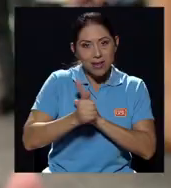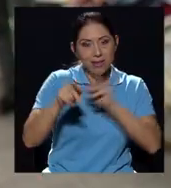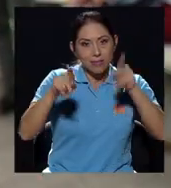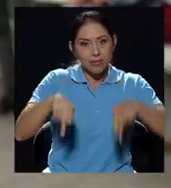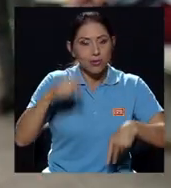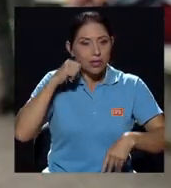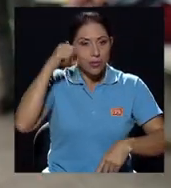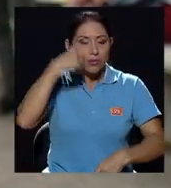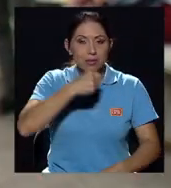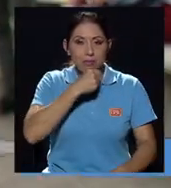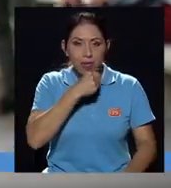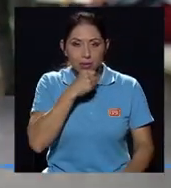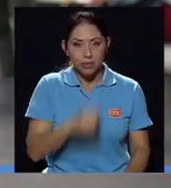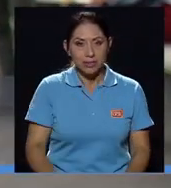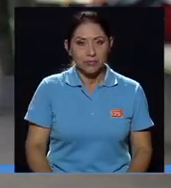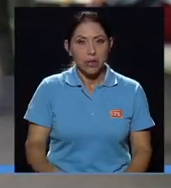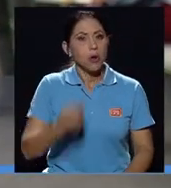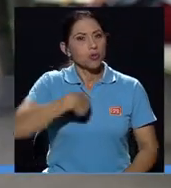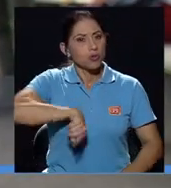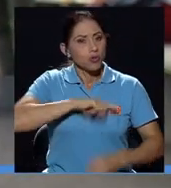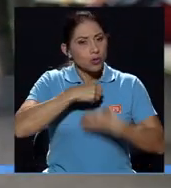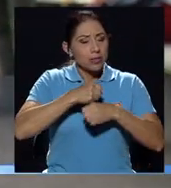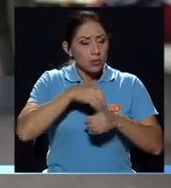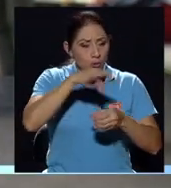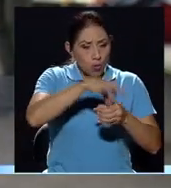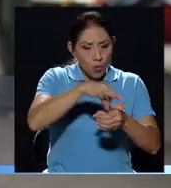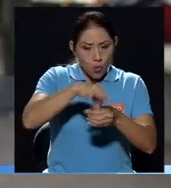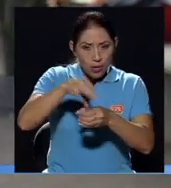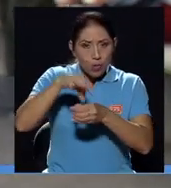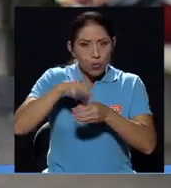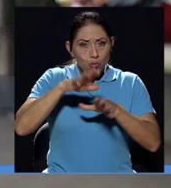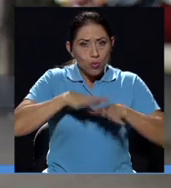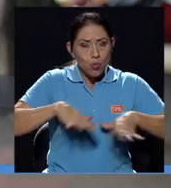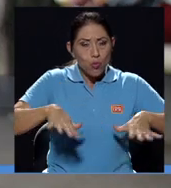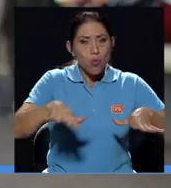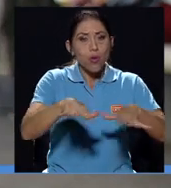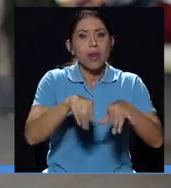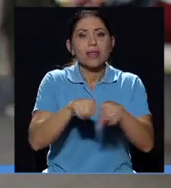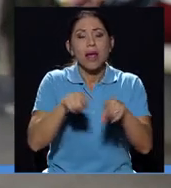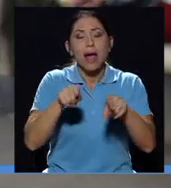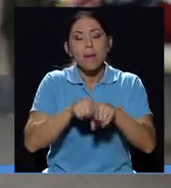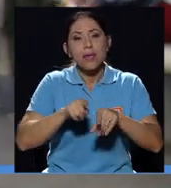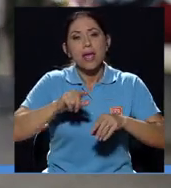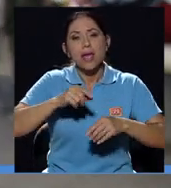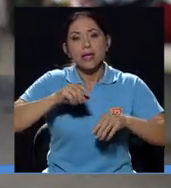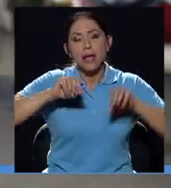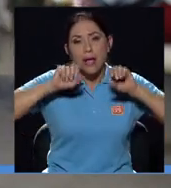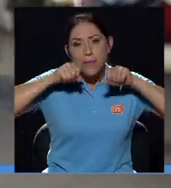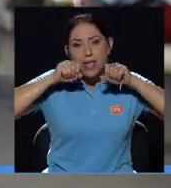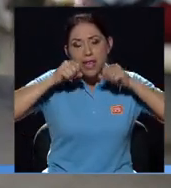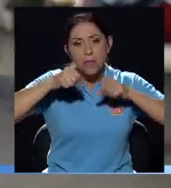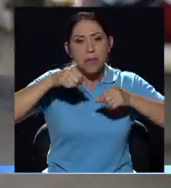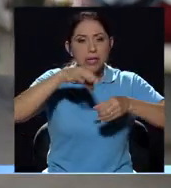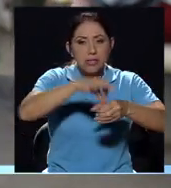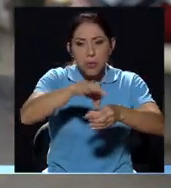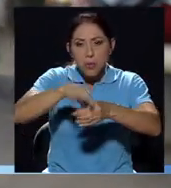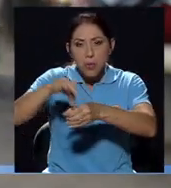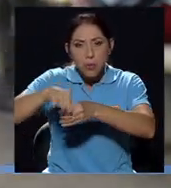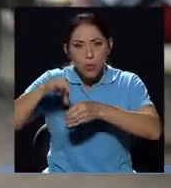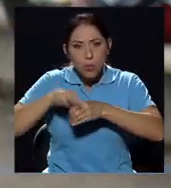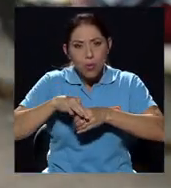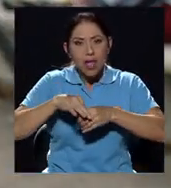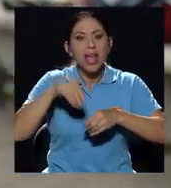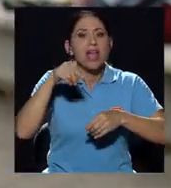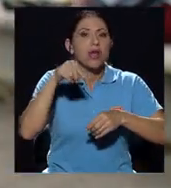Desarrollamos agricultura, hacemos huertas, hacemos trabajos de milpas. Eso nos da para hacer las fiestas